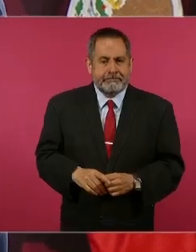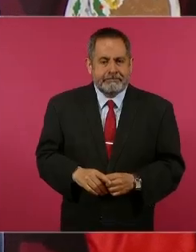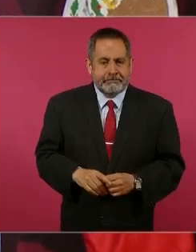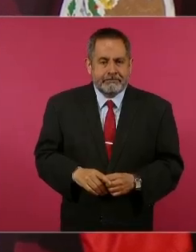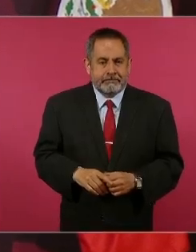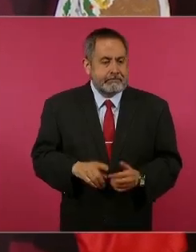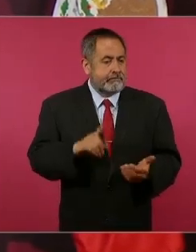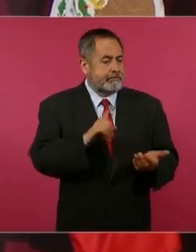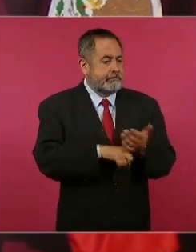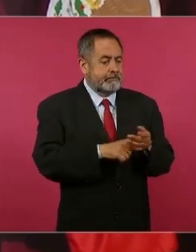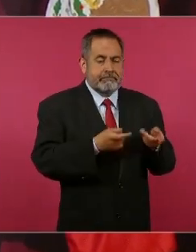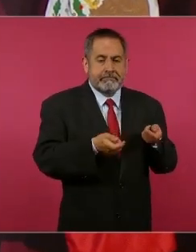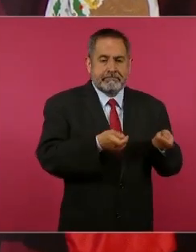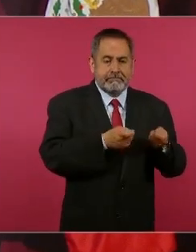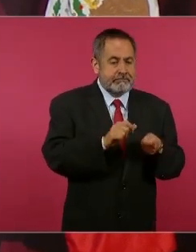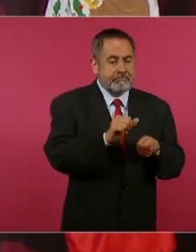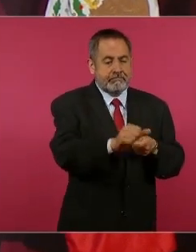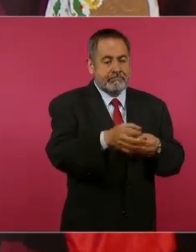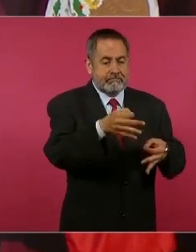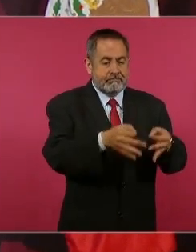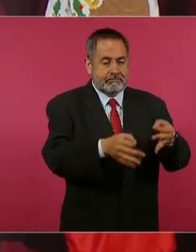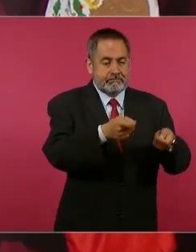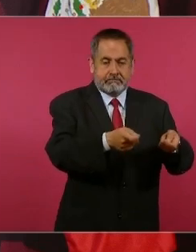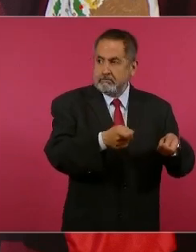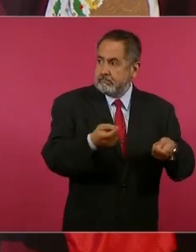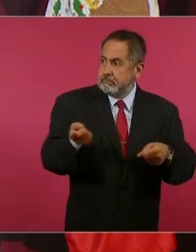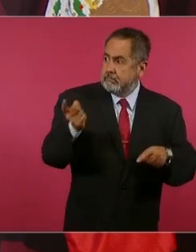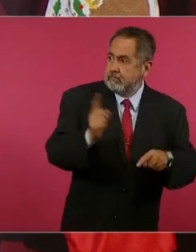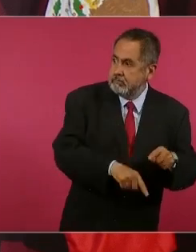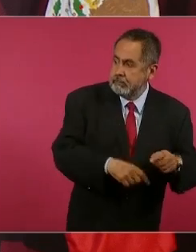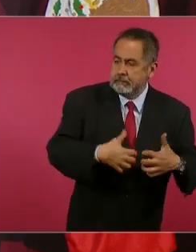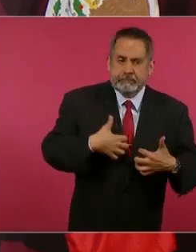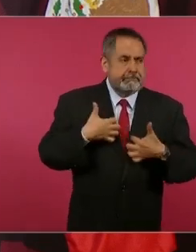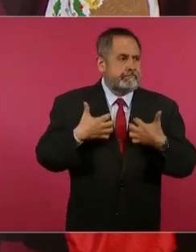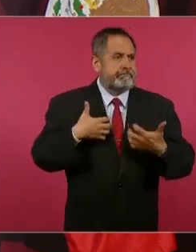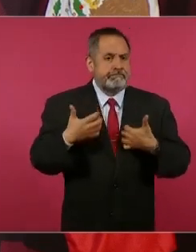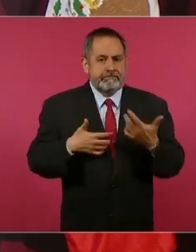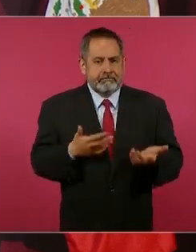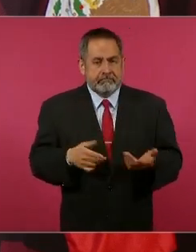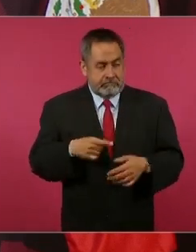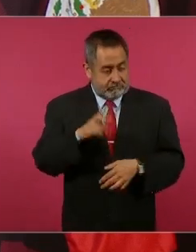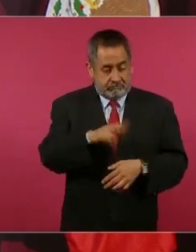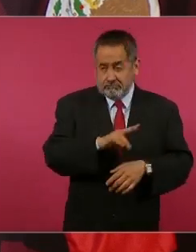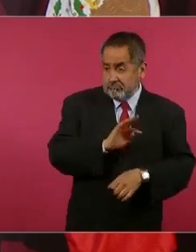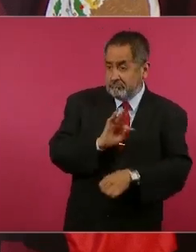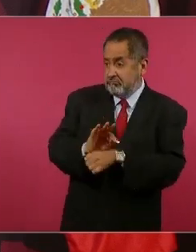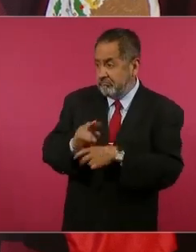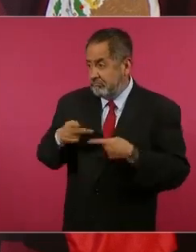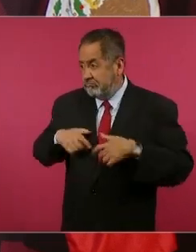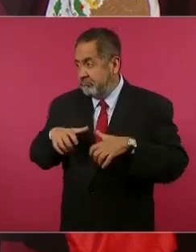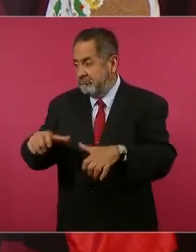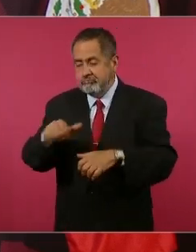tienen a sus representantes, no hay representantes del pueblo.